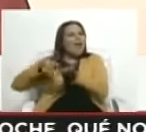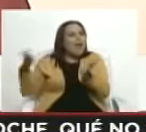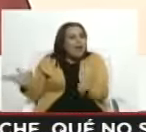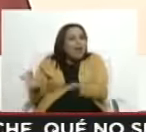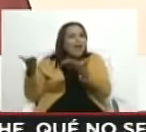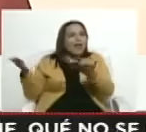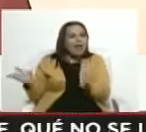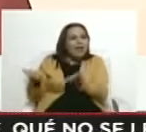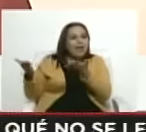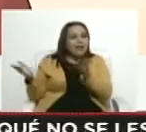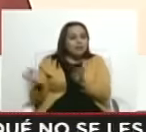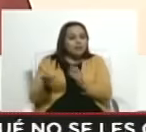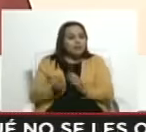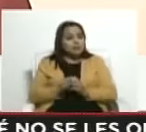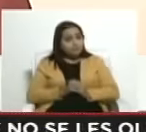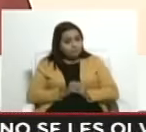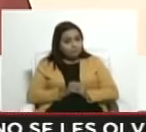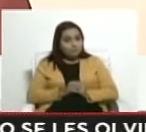activamente.